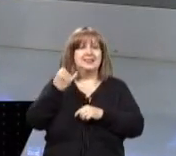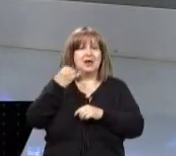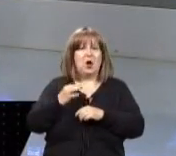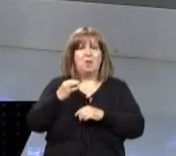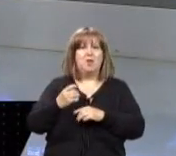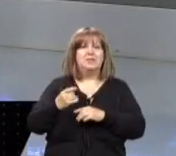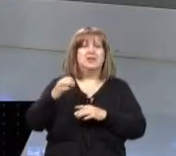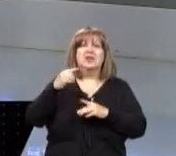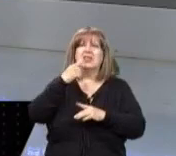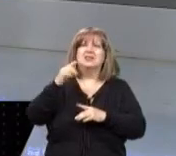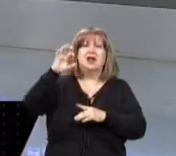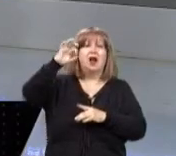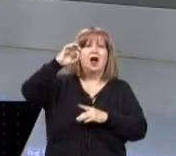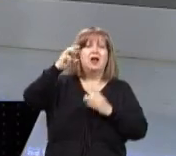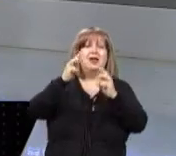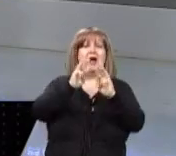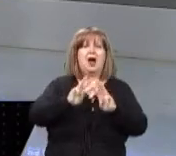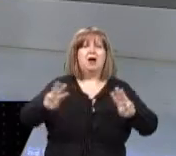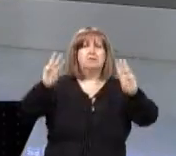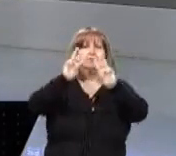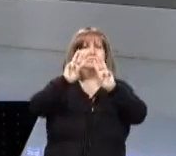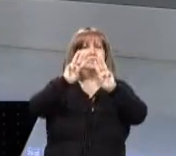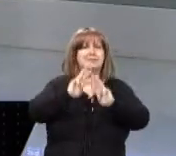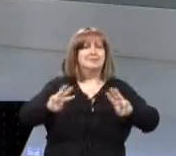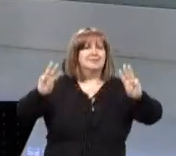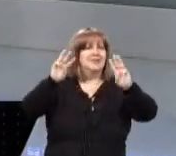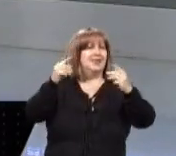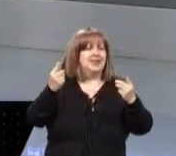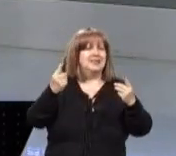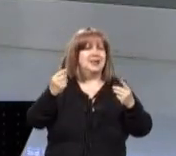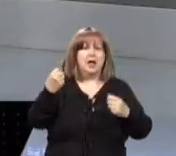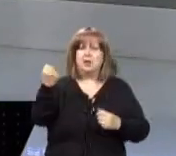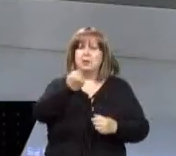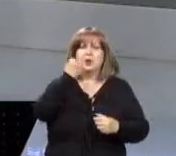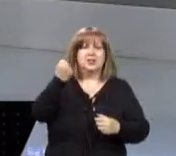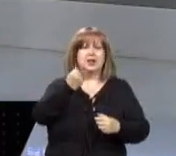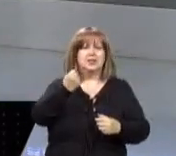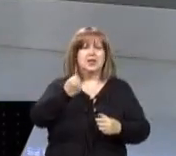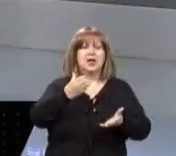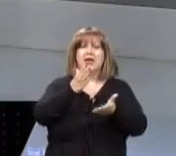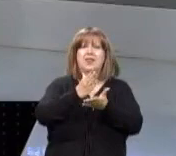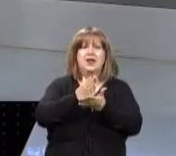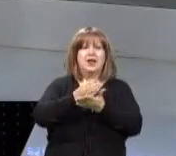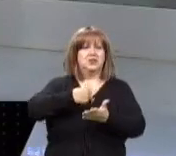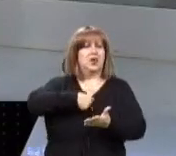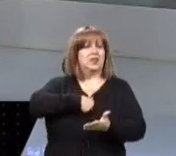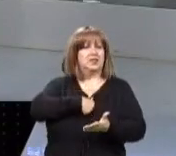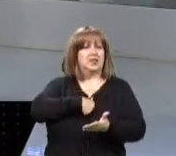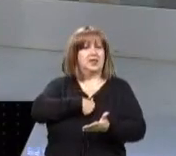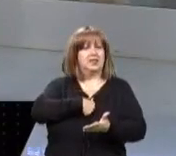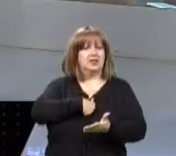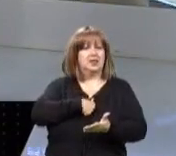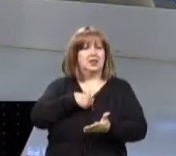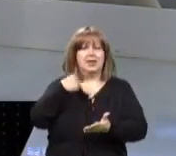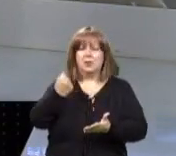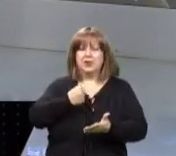a la identidad. El número uno, por el cual vos empezás a armar tu identidad, tu personalidad, tu proyecto de vida.